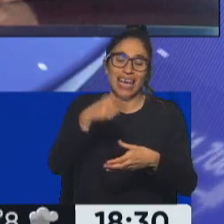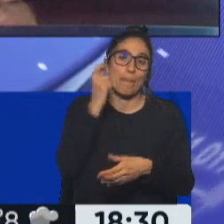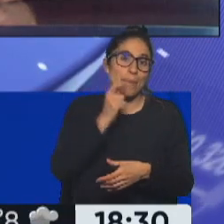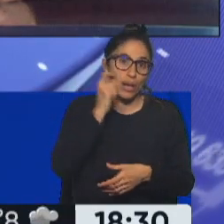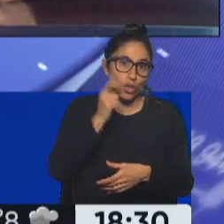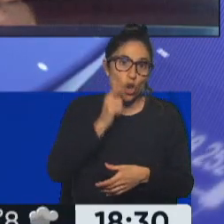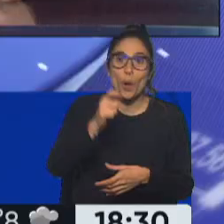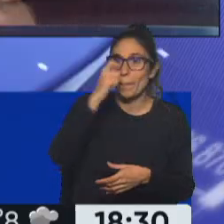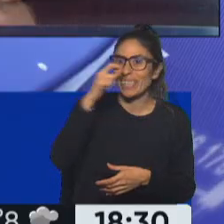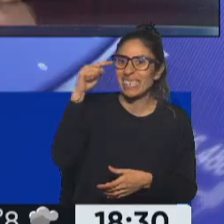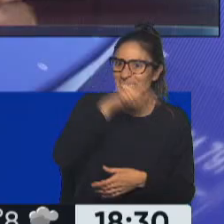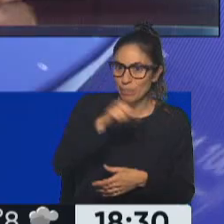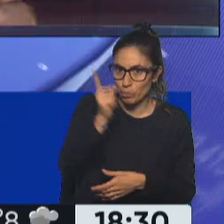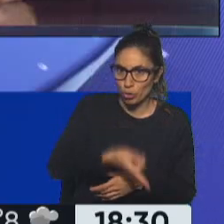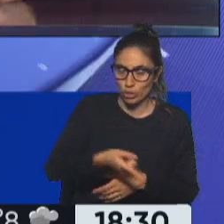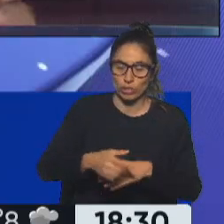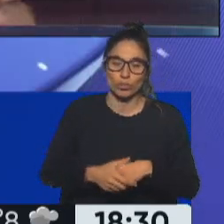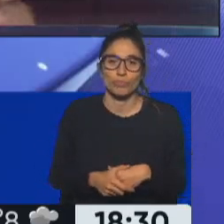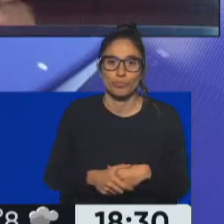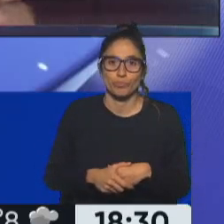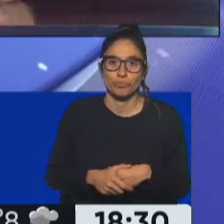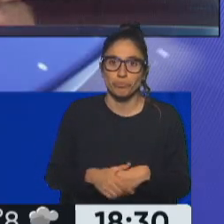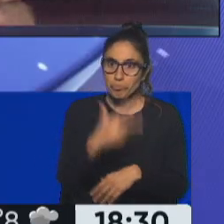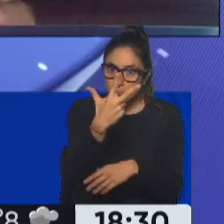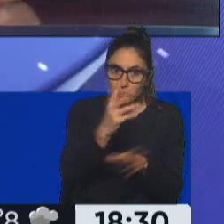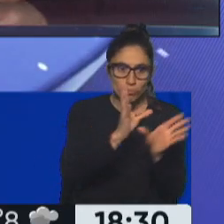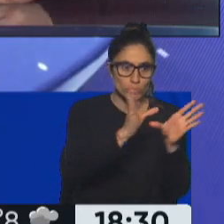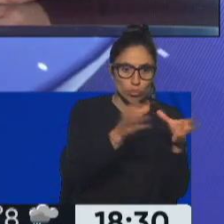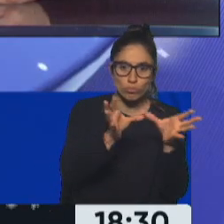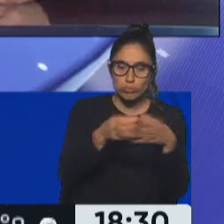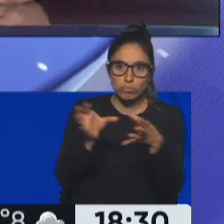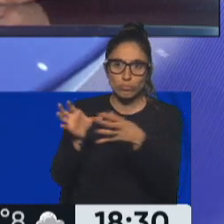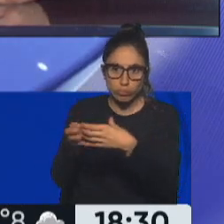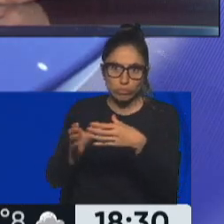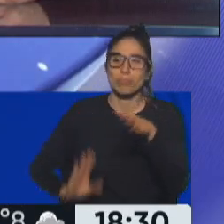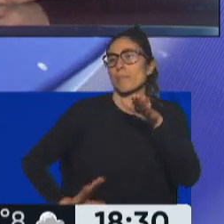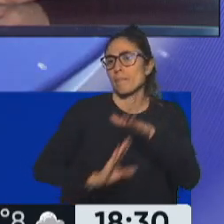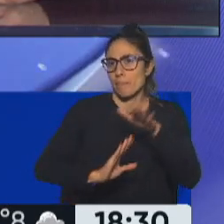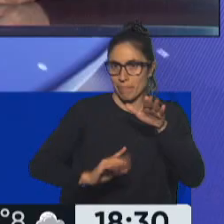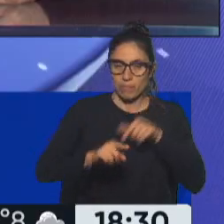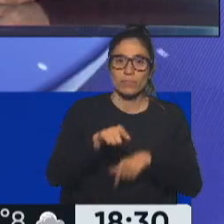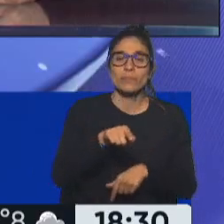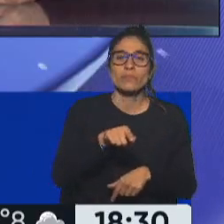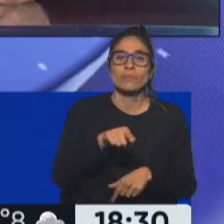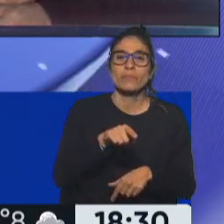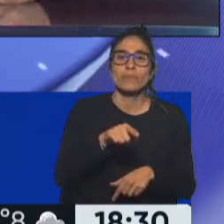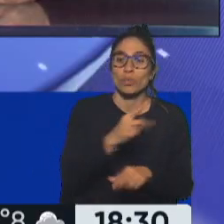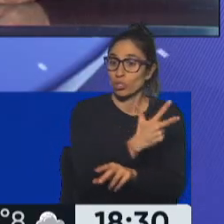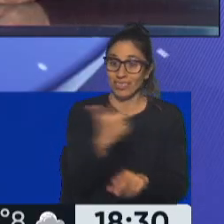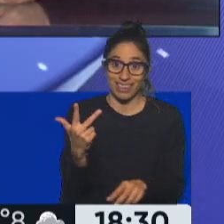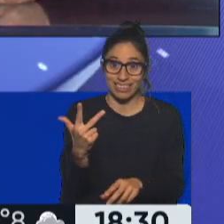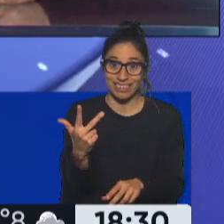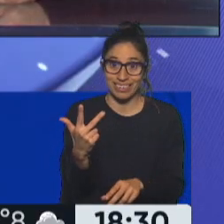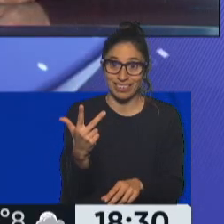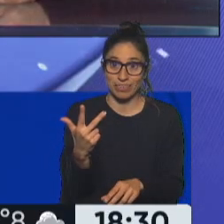este escenario, ninguna de las 3 fuerzas, de las 3 principales fuerzas, logra, si bien la